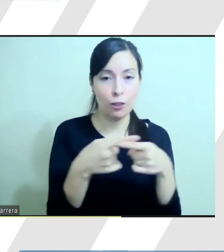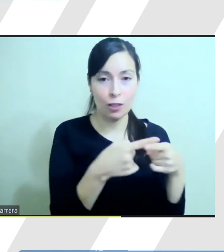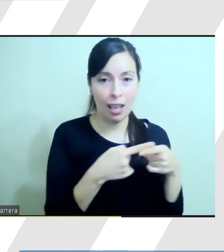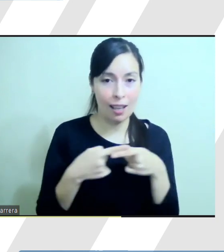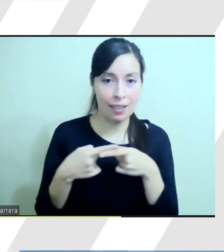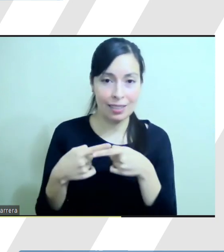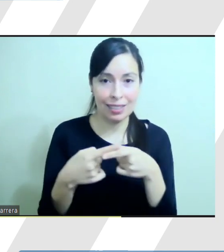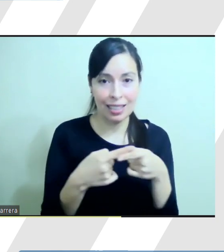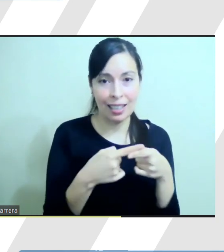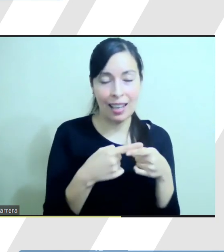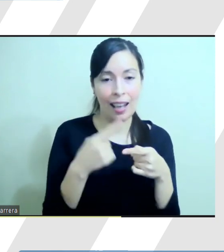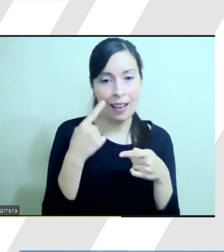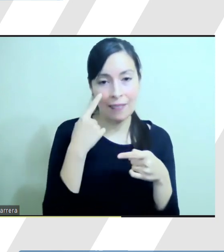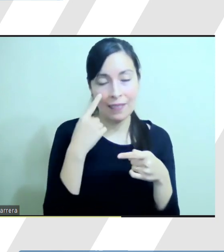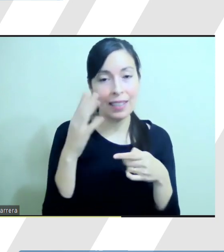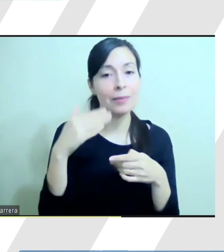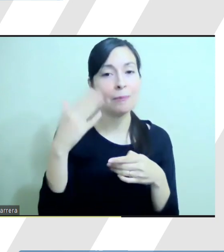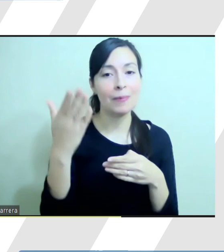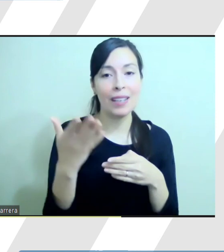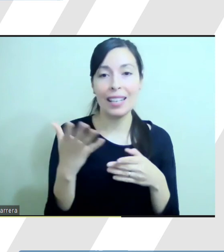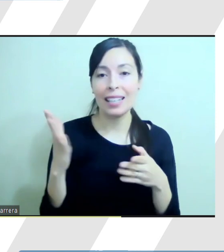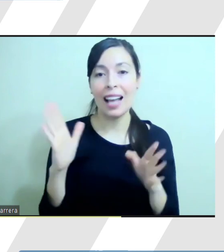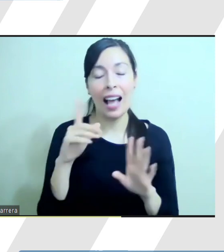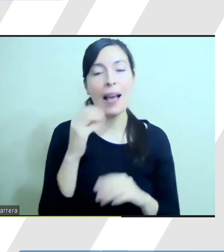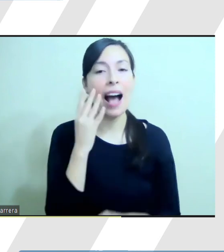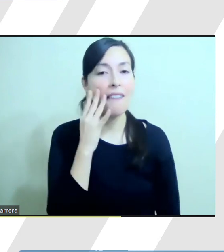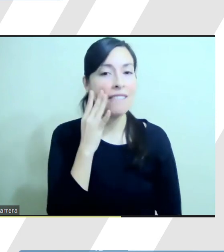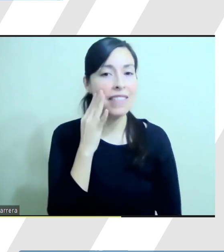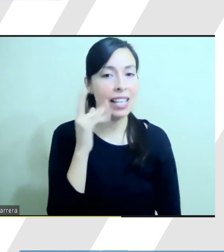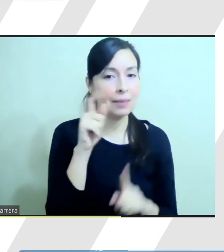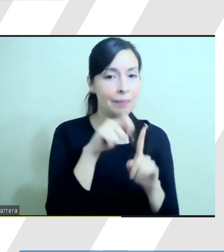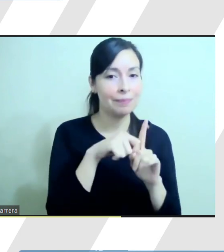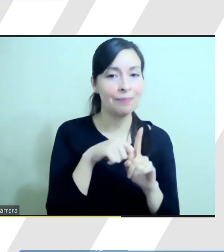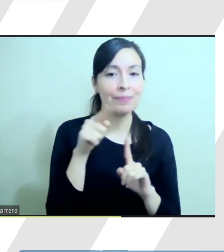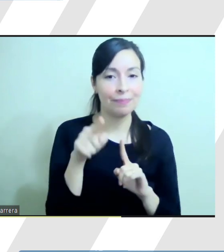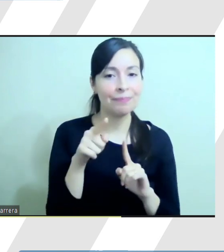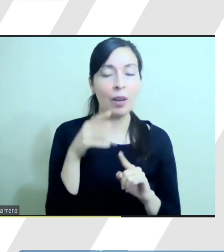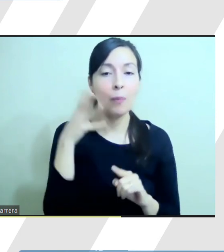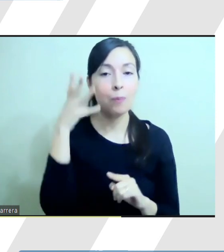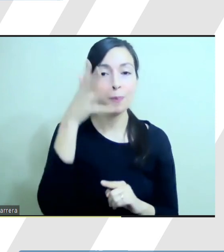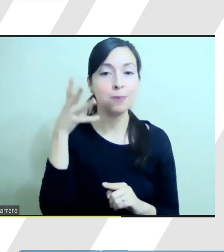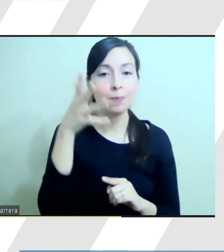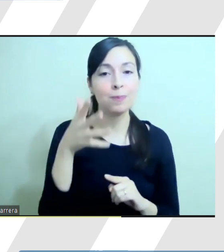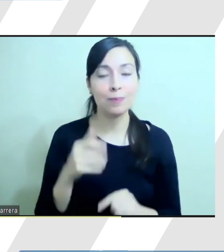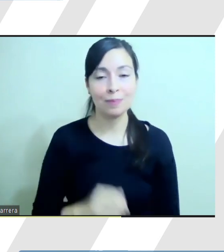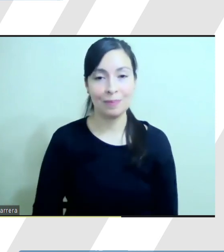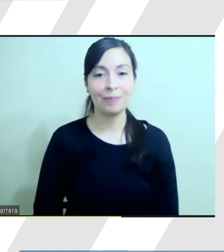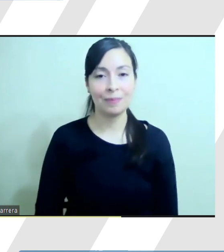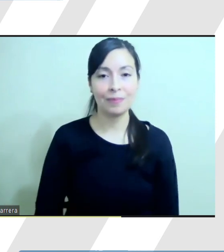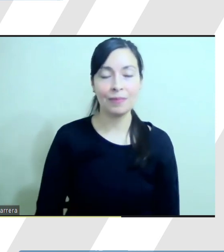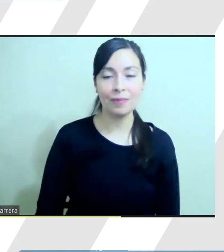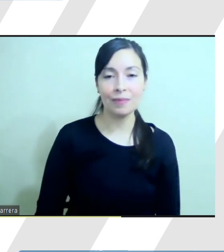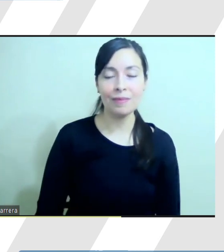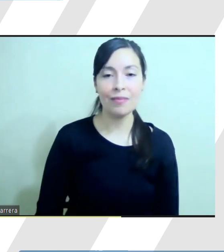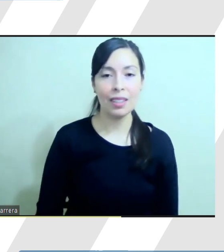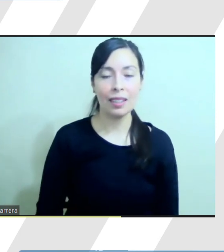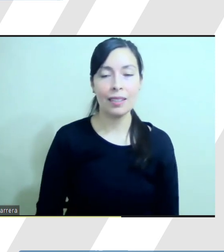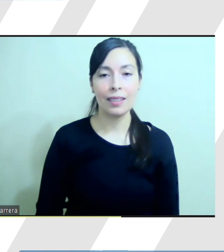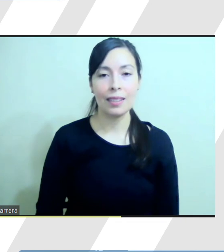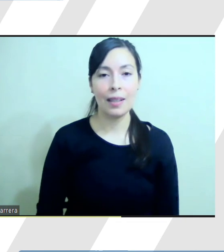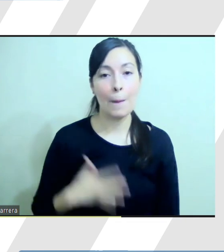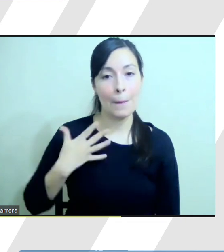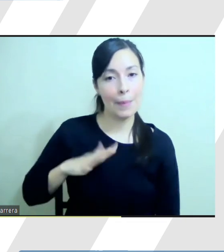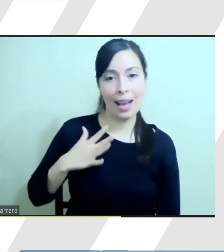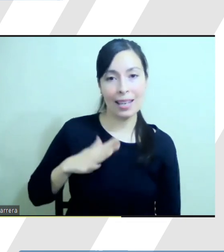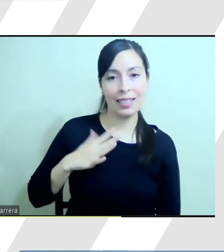la charla pública del mes de abril, que al igual que el ciclo anterior 2020, se hace todos los últimos martes de